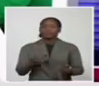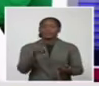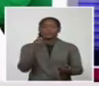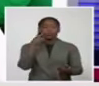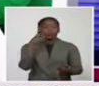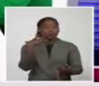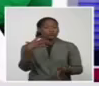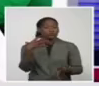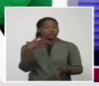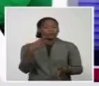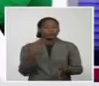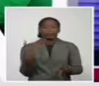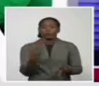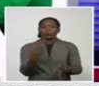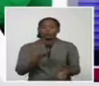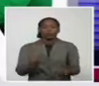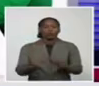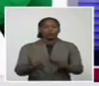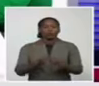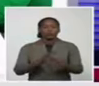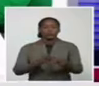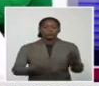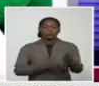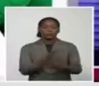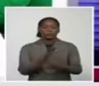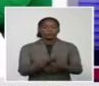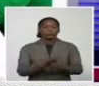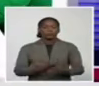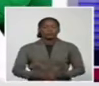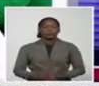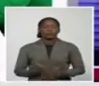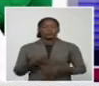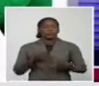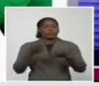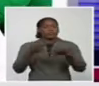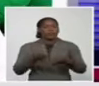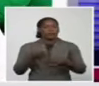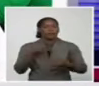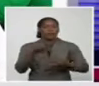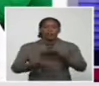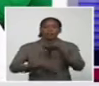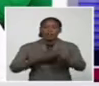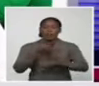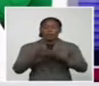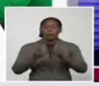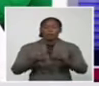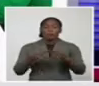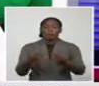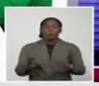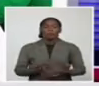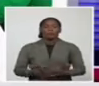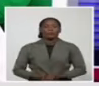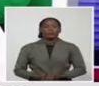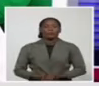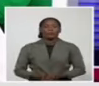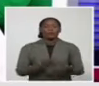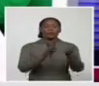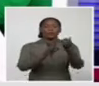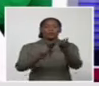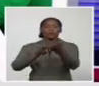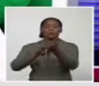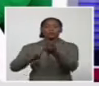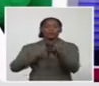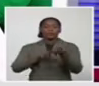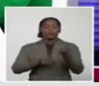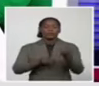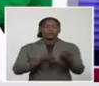el control de la pandemia. Ahí yo siempre menciono, porque además las provincias, los consejos de defensa